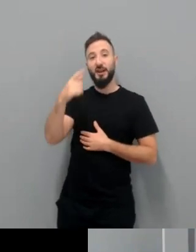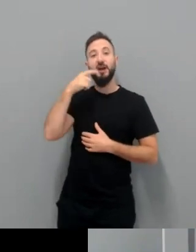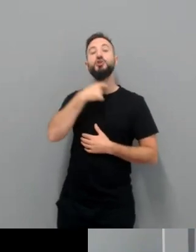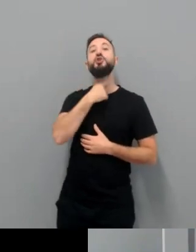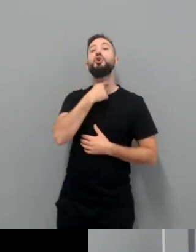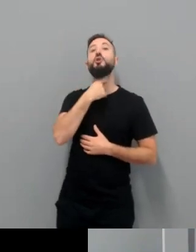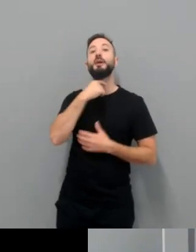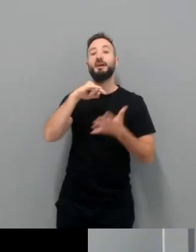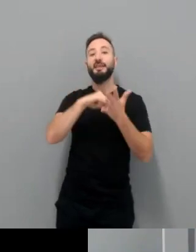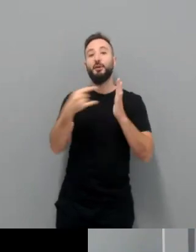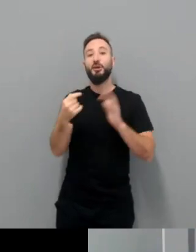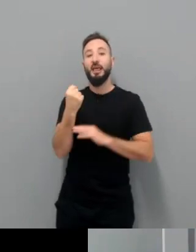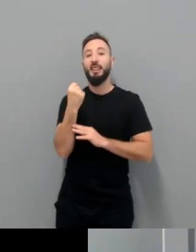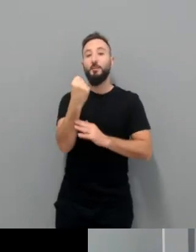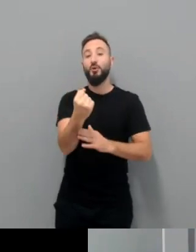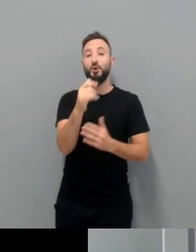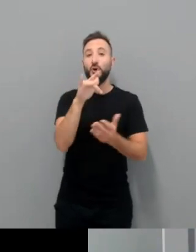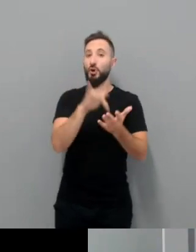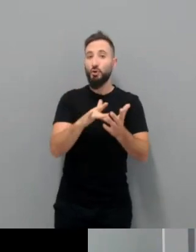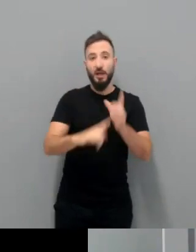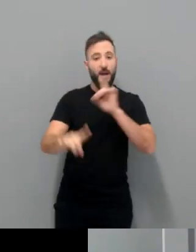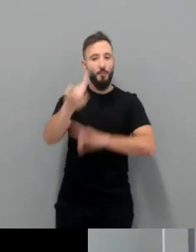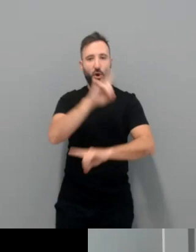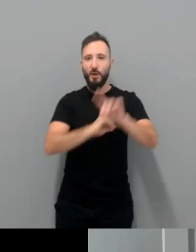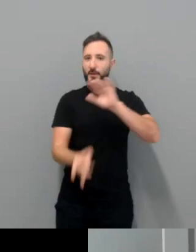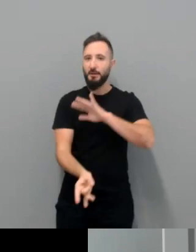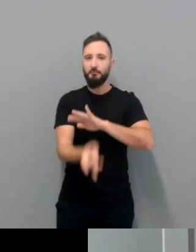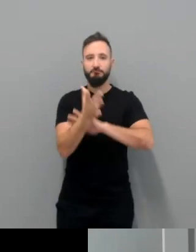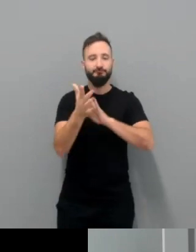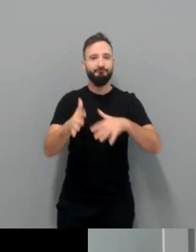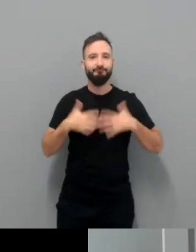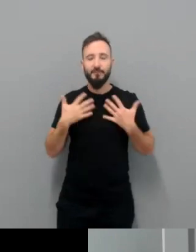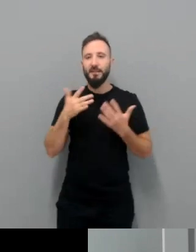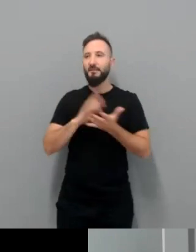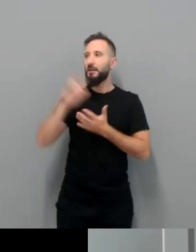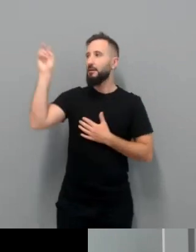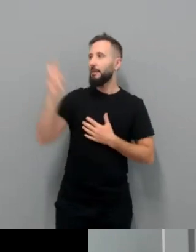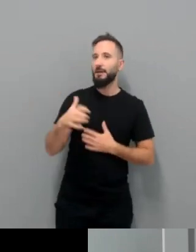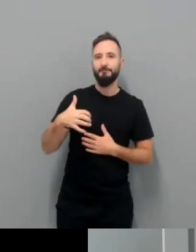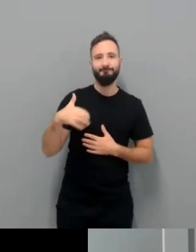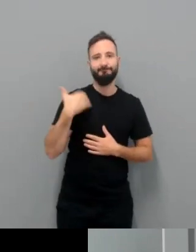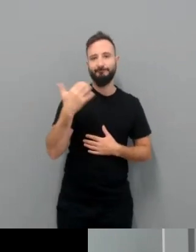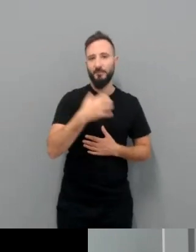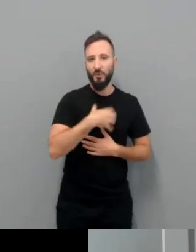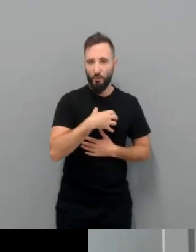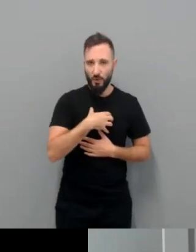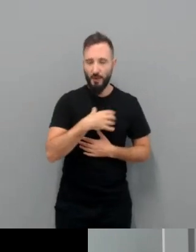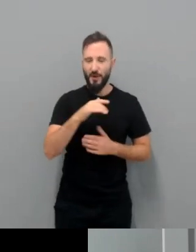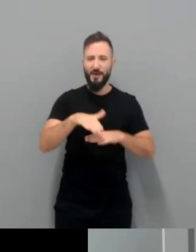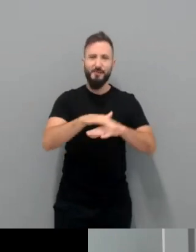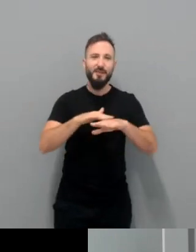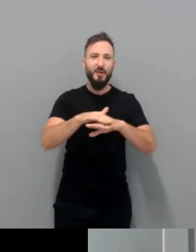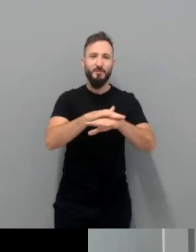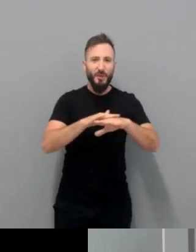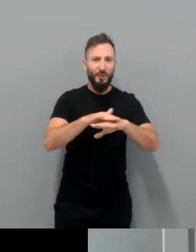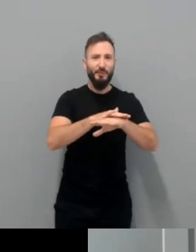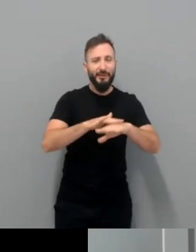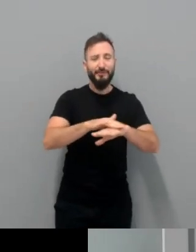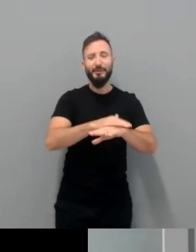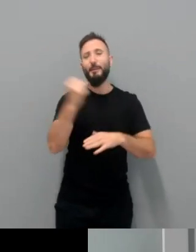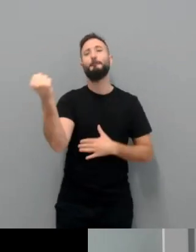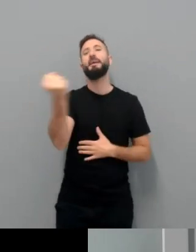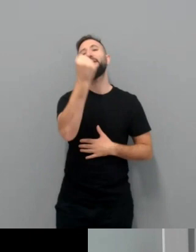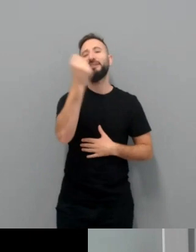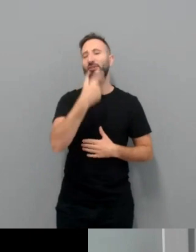apoyo, quien ha tenido un problema de causa mayor y no puede estar hoy con nosotros, pero nos ha pedido millones de disculpas y que lo tramitamos, así que le